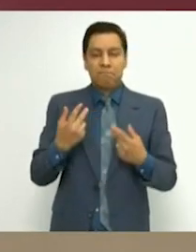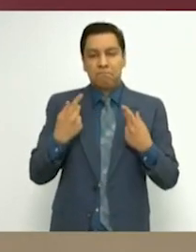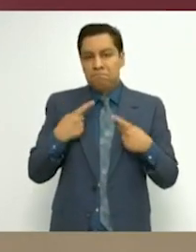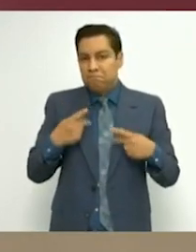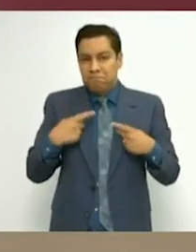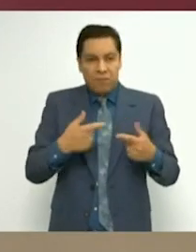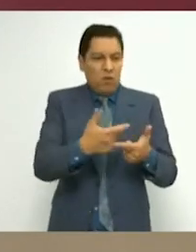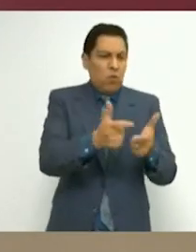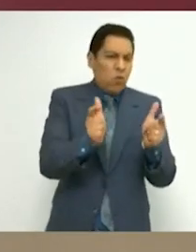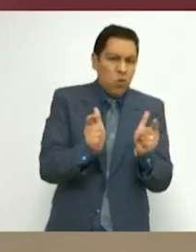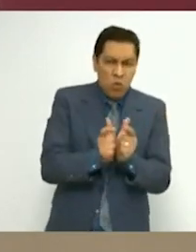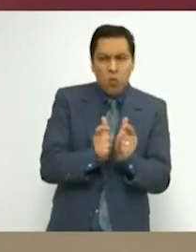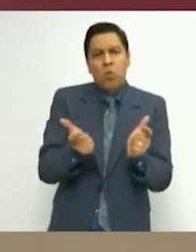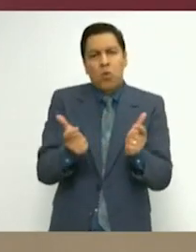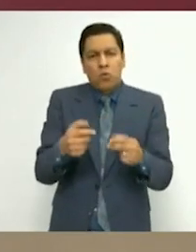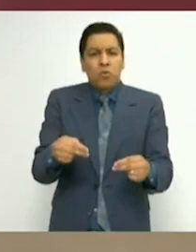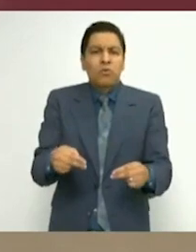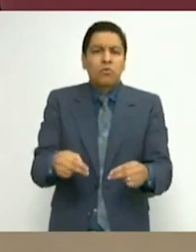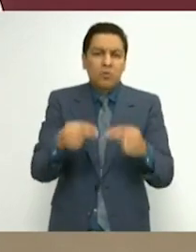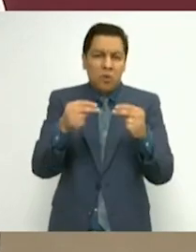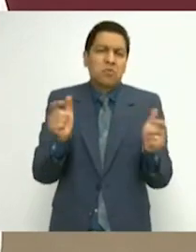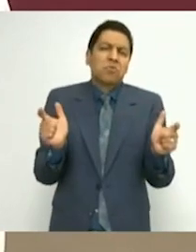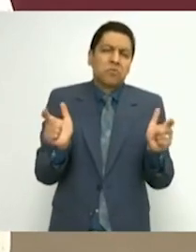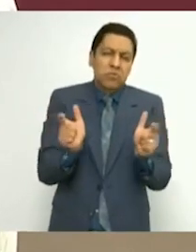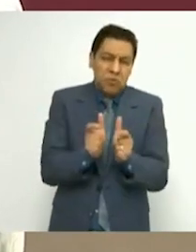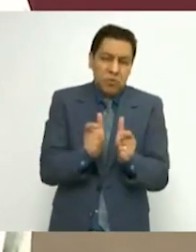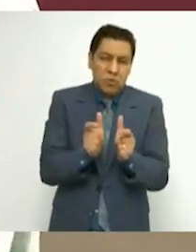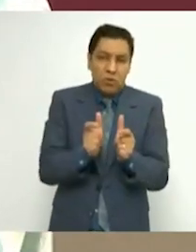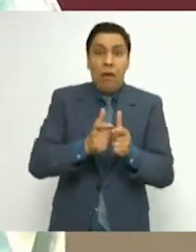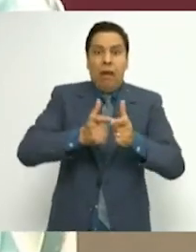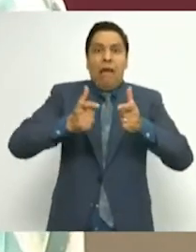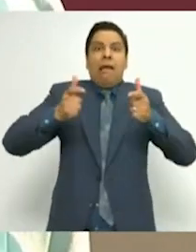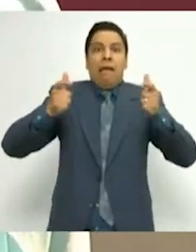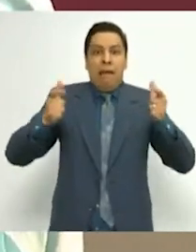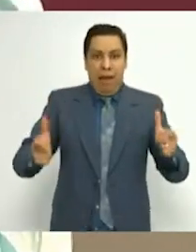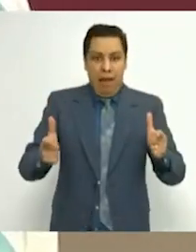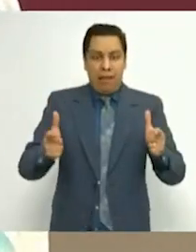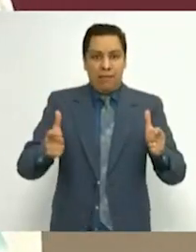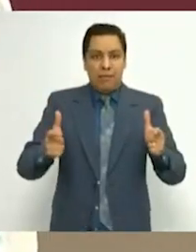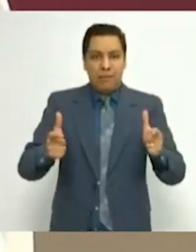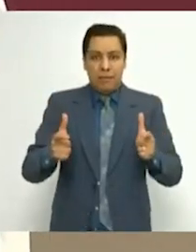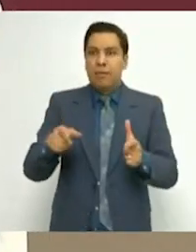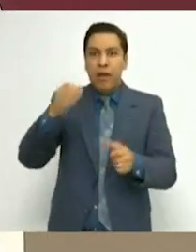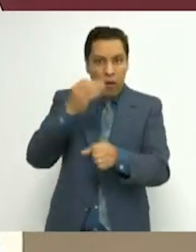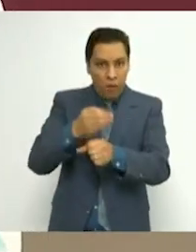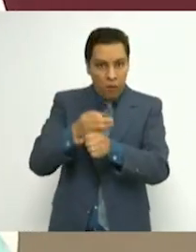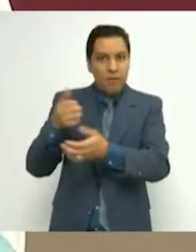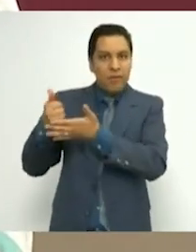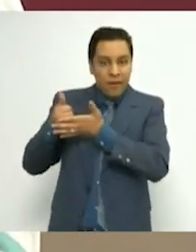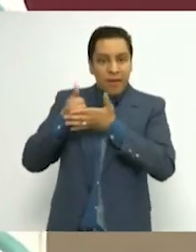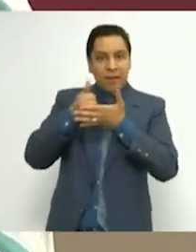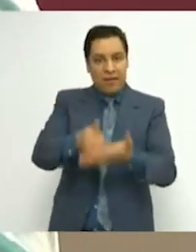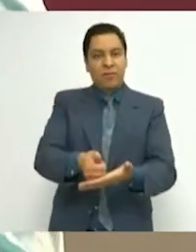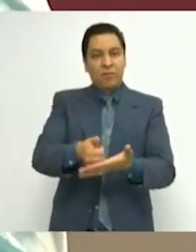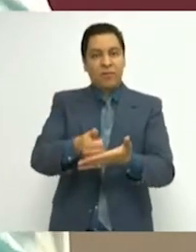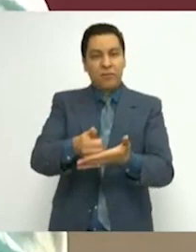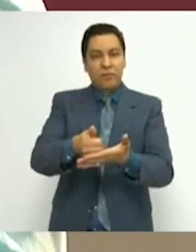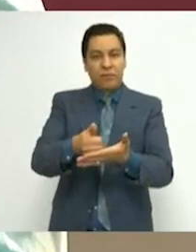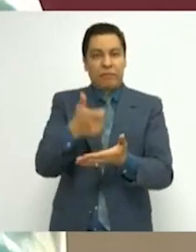pequeños comerciantes, pero los grandes ahora están ayudando